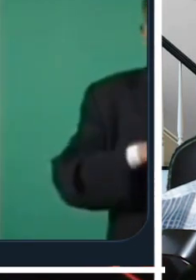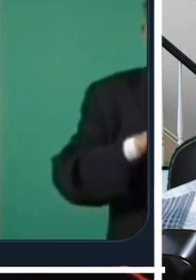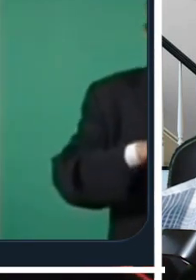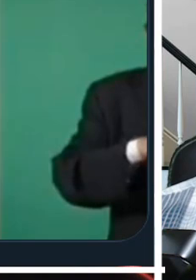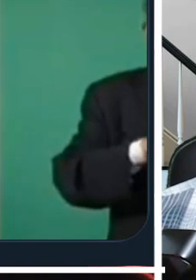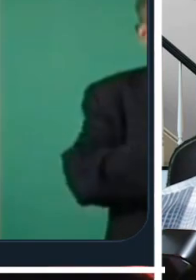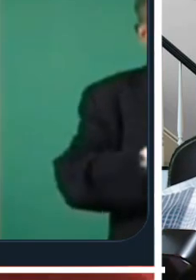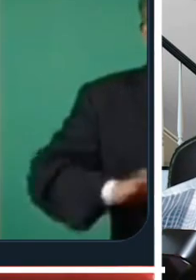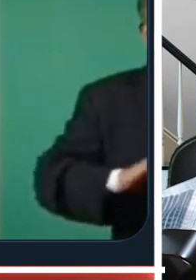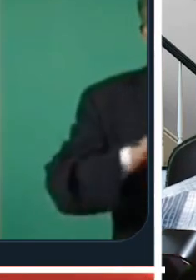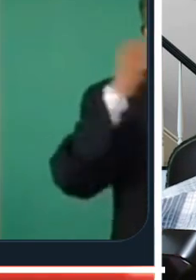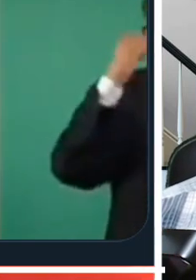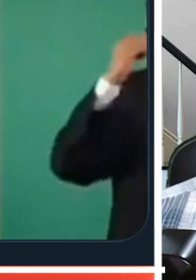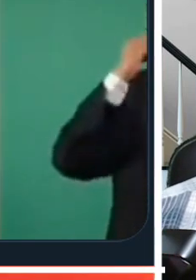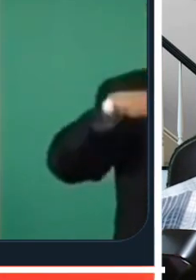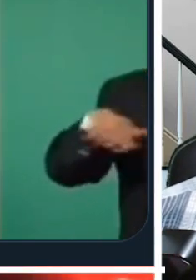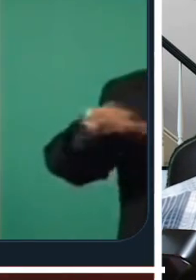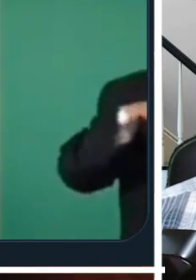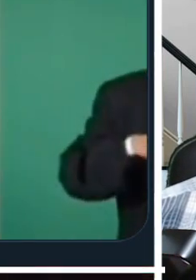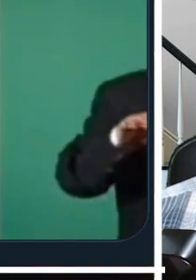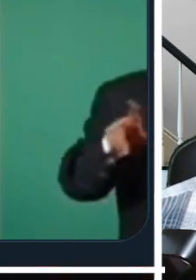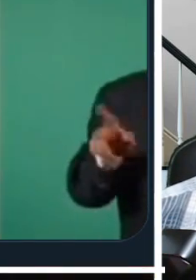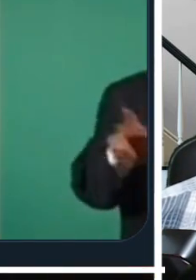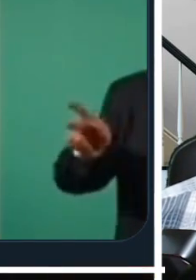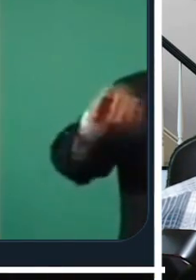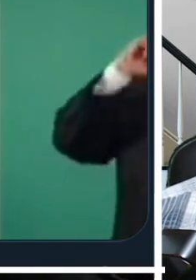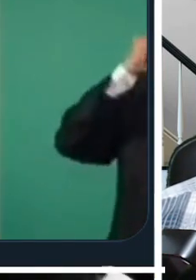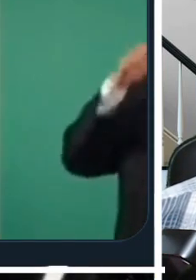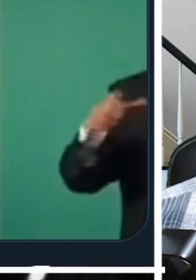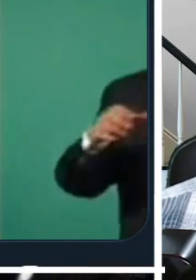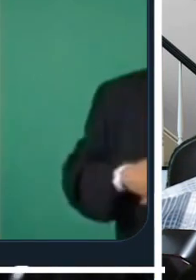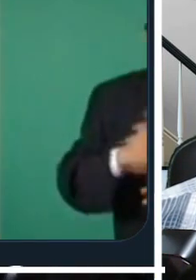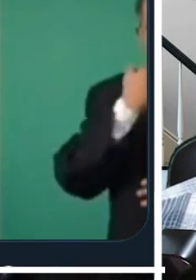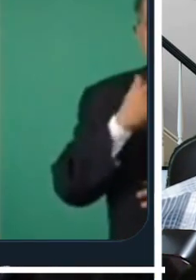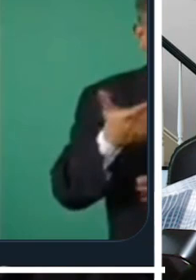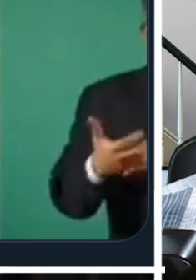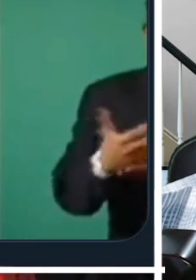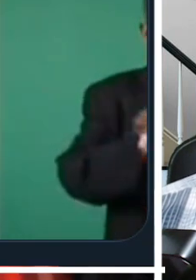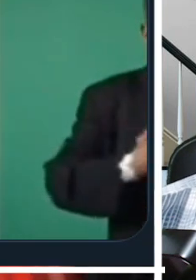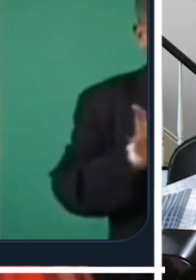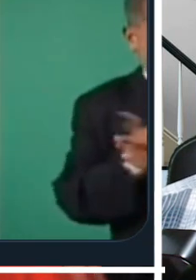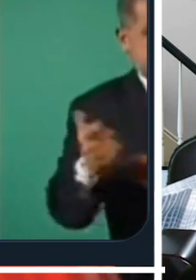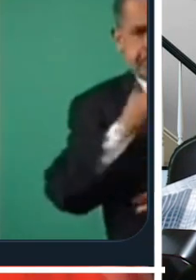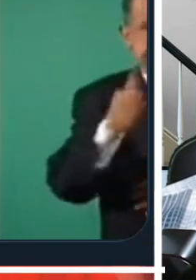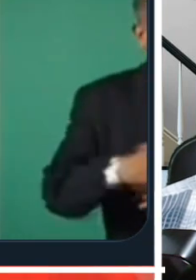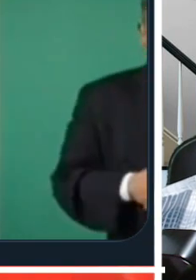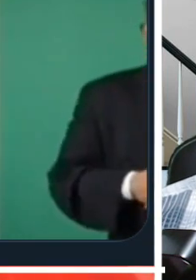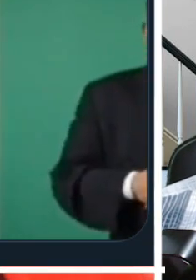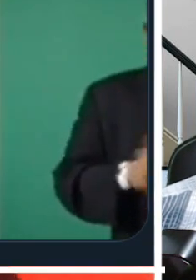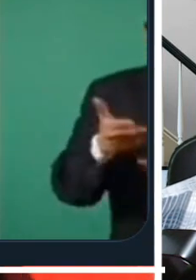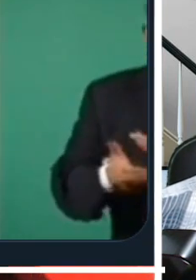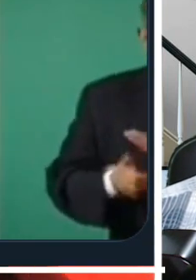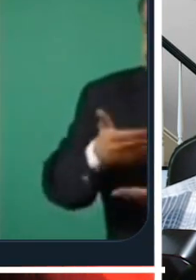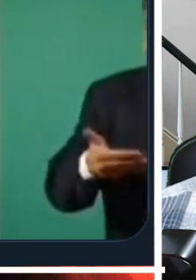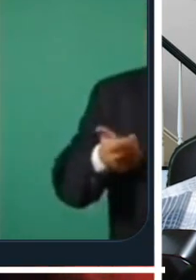presidente. Ya parece que estos políticos no van a cobrar si lo que ambicionan es tener un carguito para